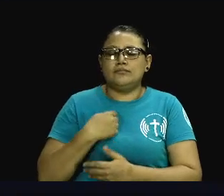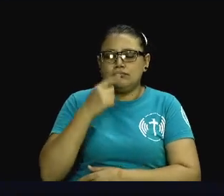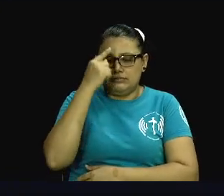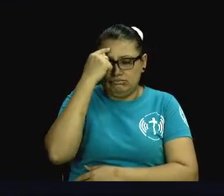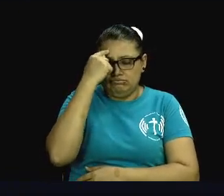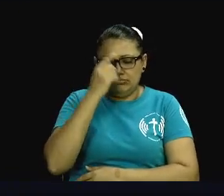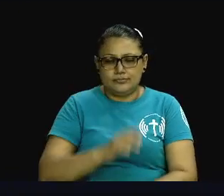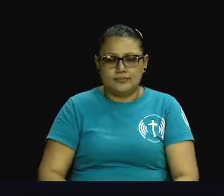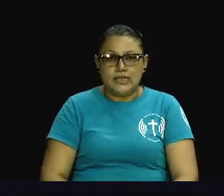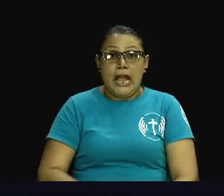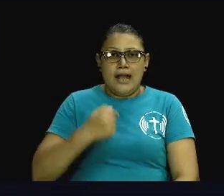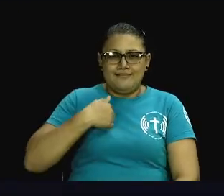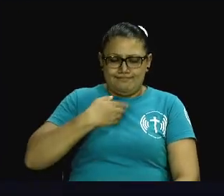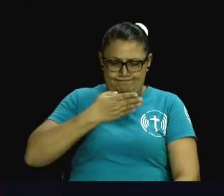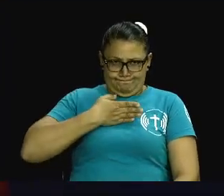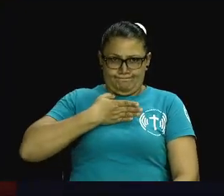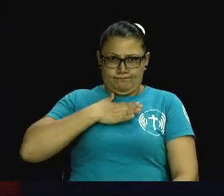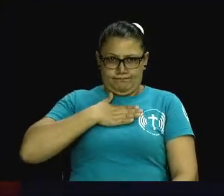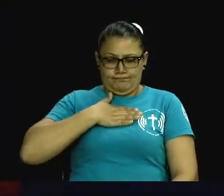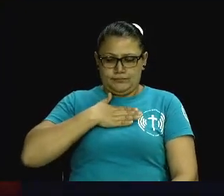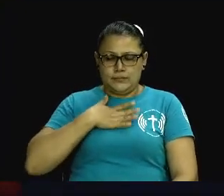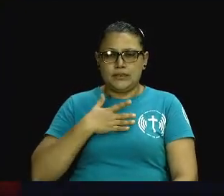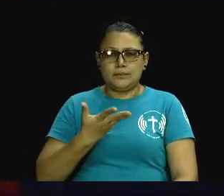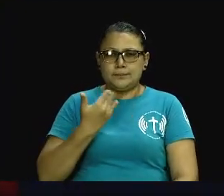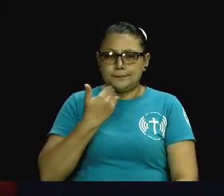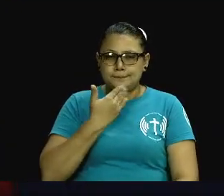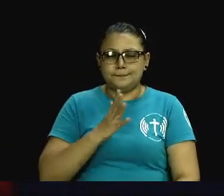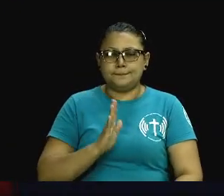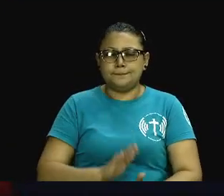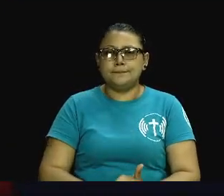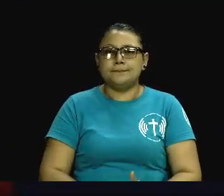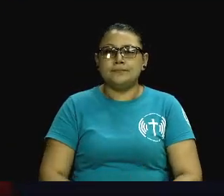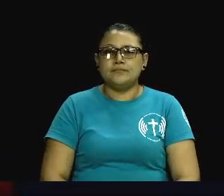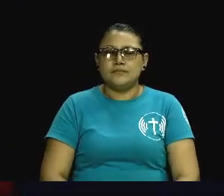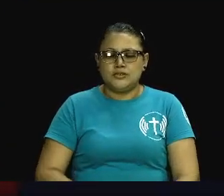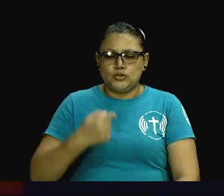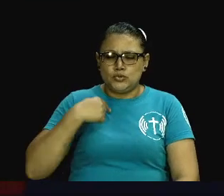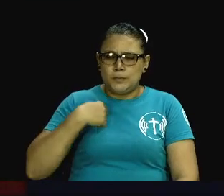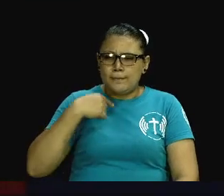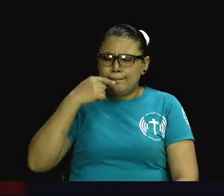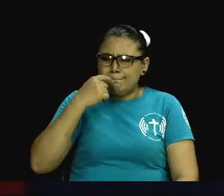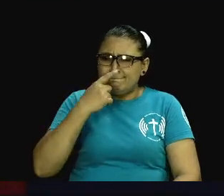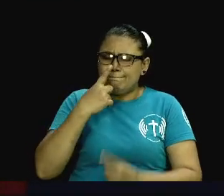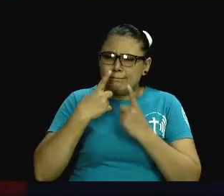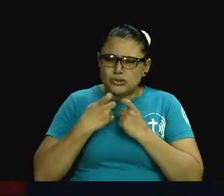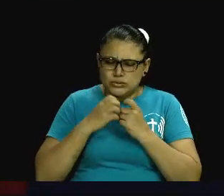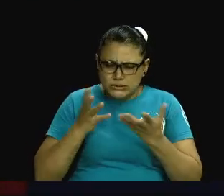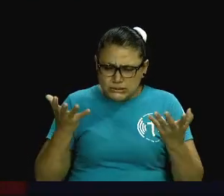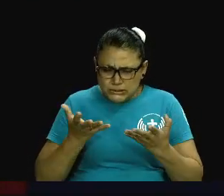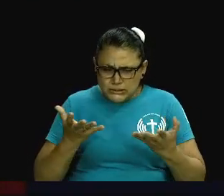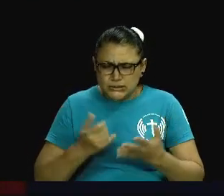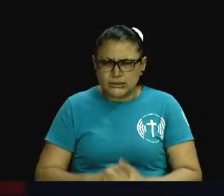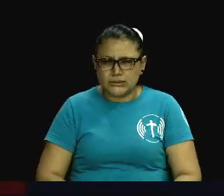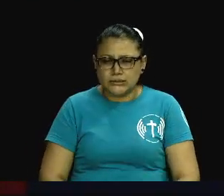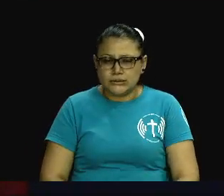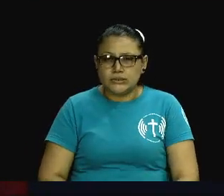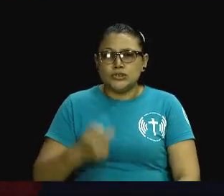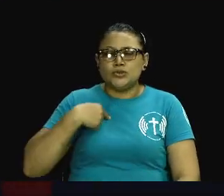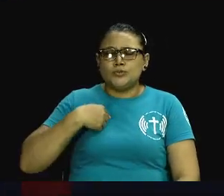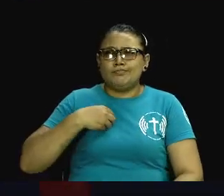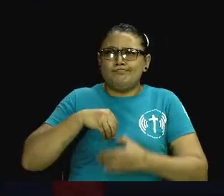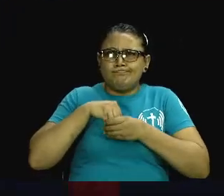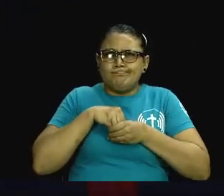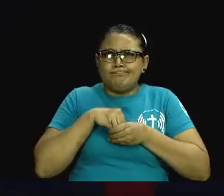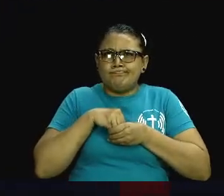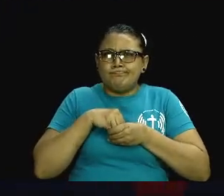recuerdo que en esos días me había dedicado a limpiar casas y a lavar baños de las que después fueron mis propias